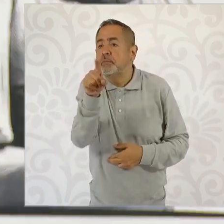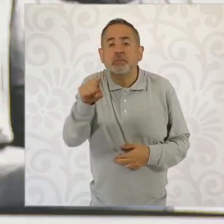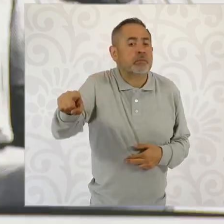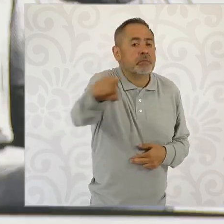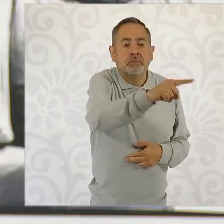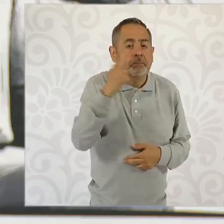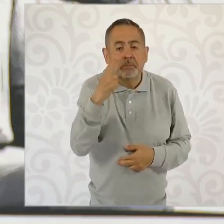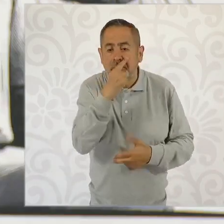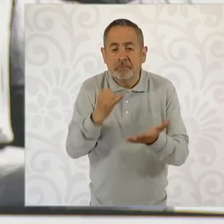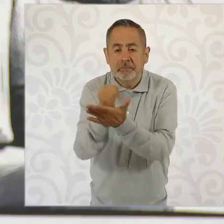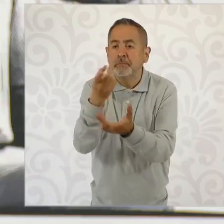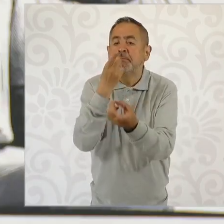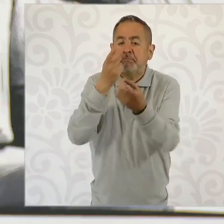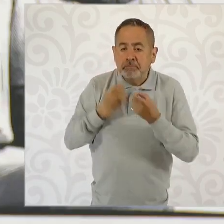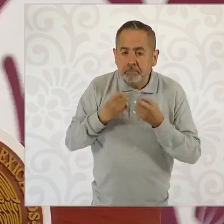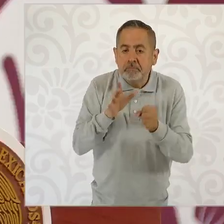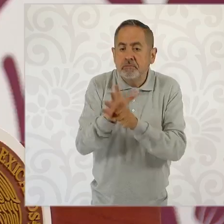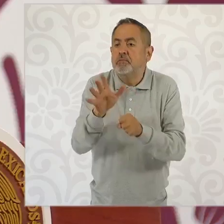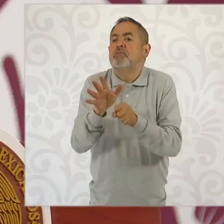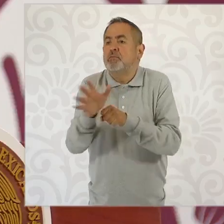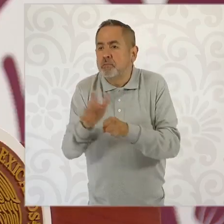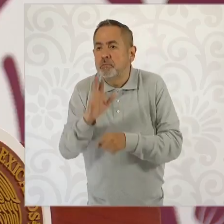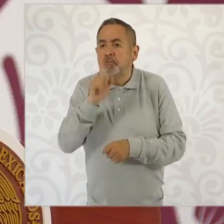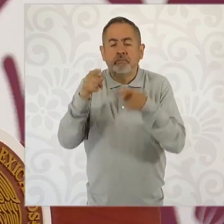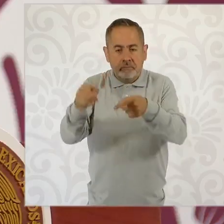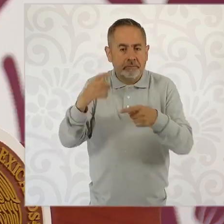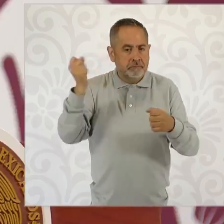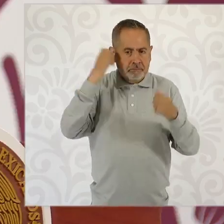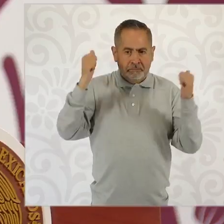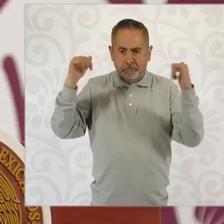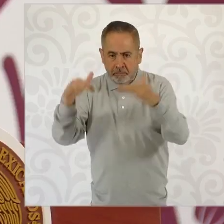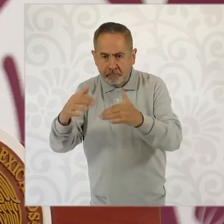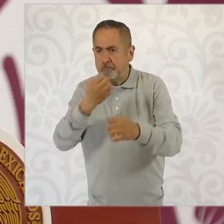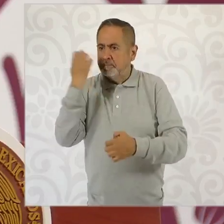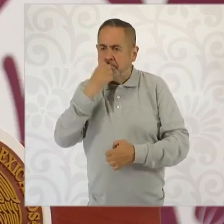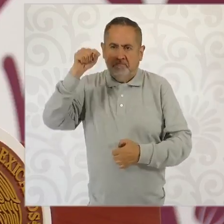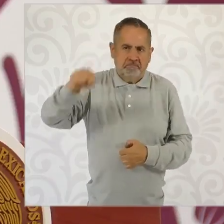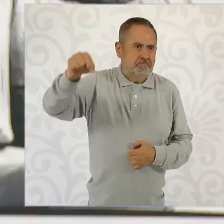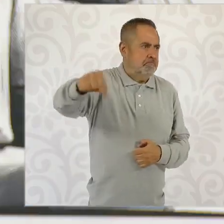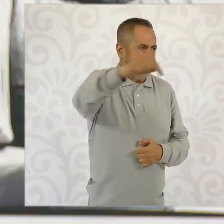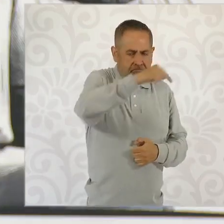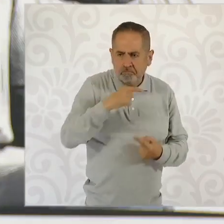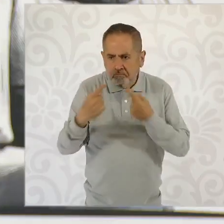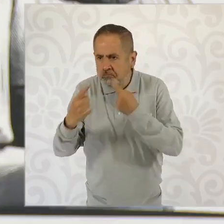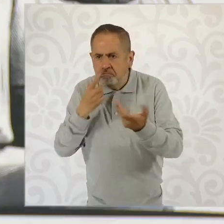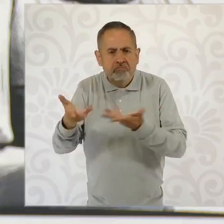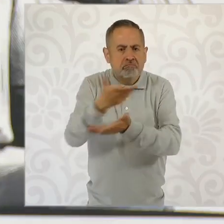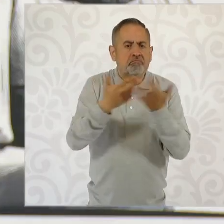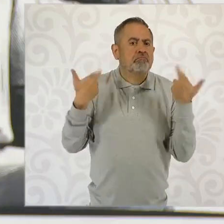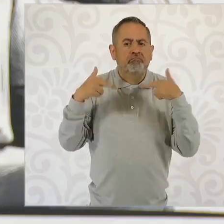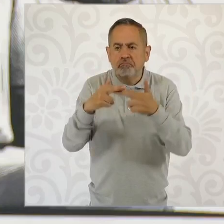lo decidan democráticamente en foros escuela por escuela y que las y los maestros